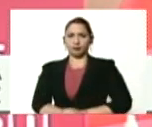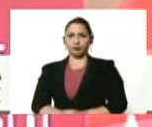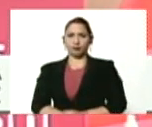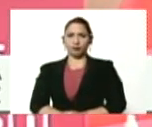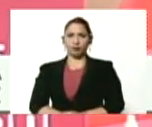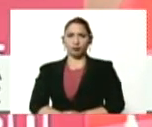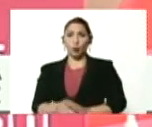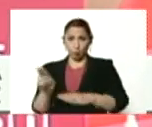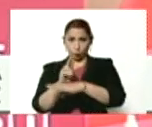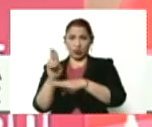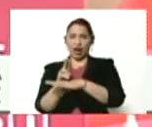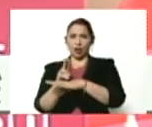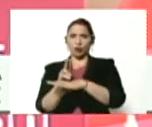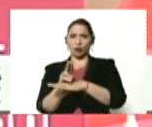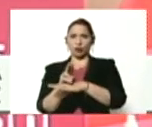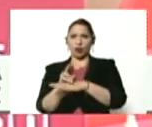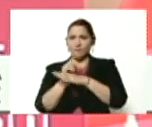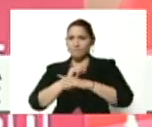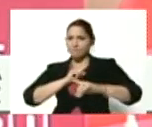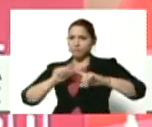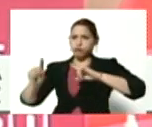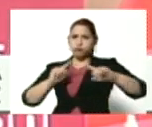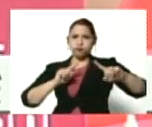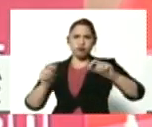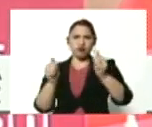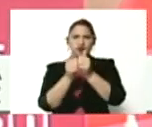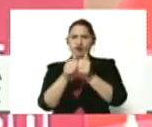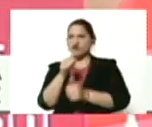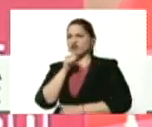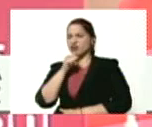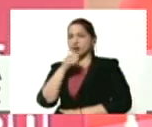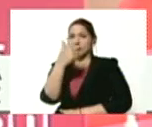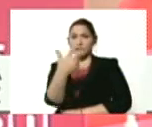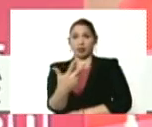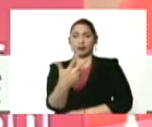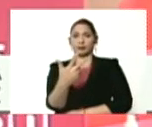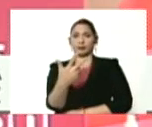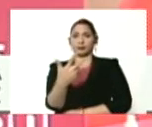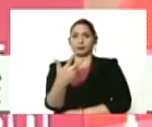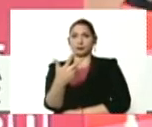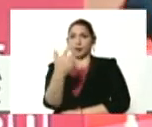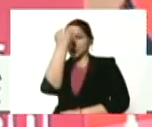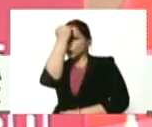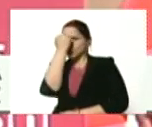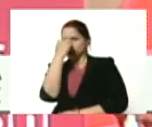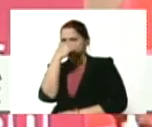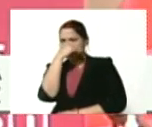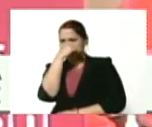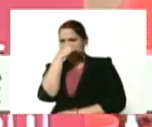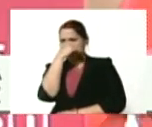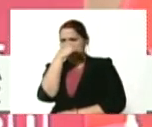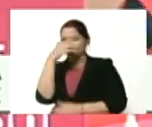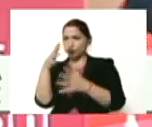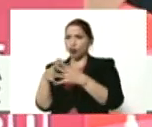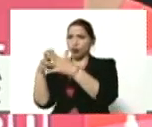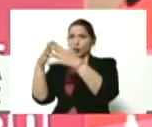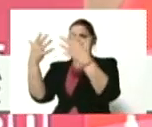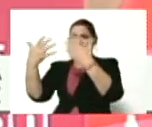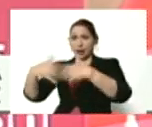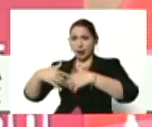con la dirigencia de tres mercenarios norteamericanos de la